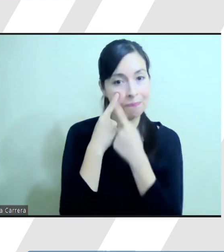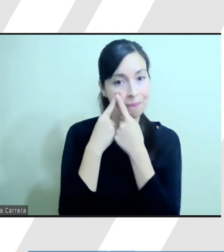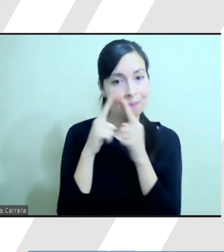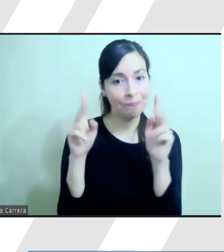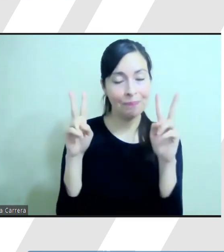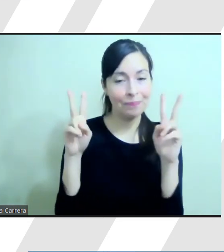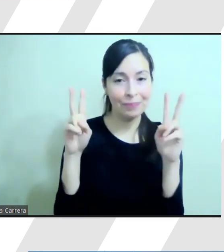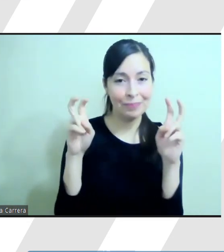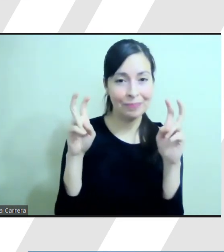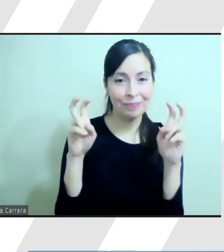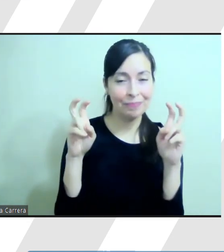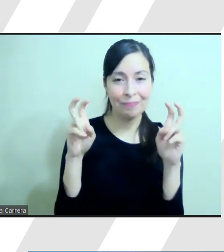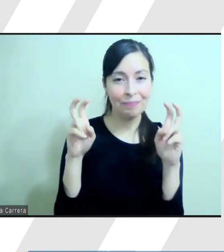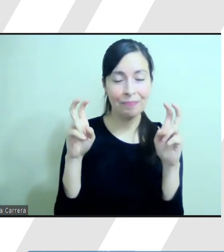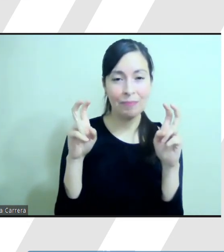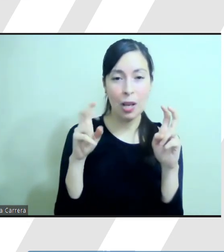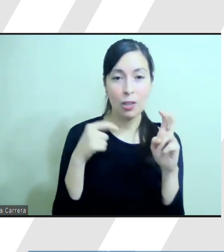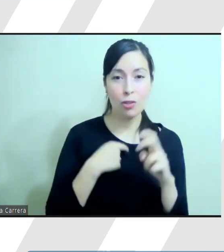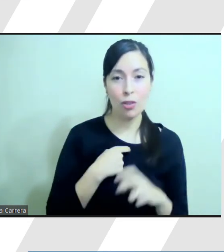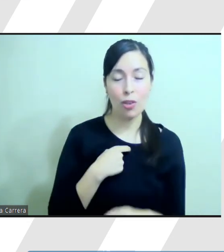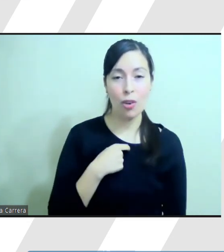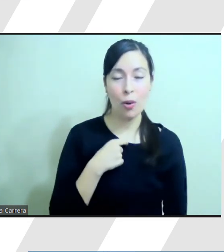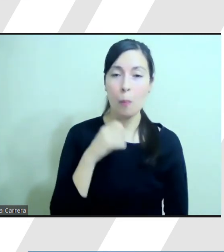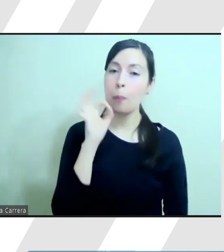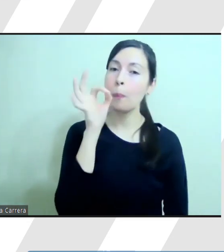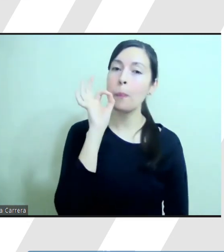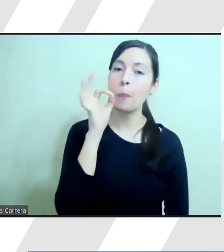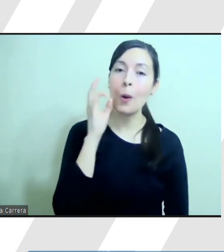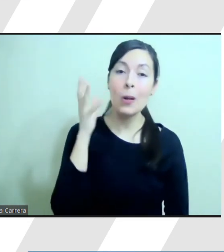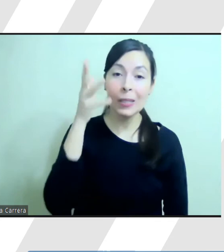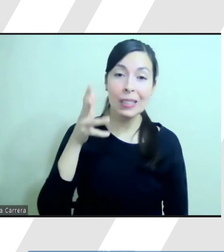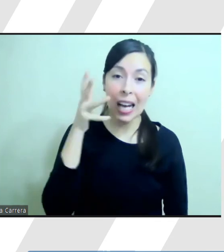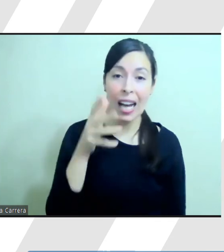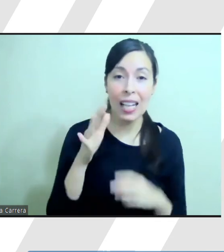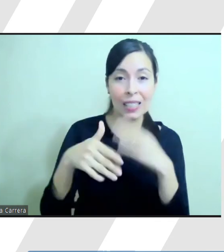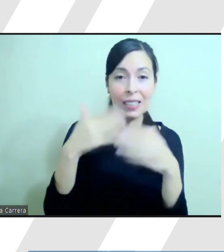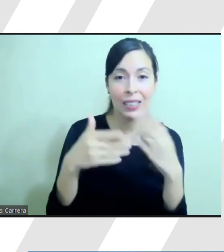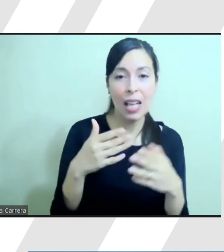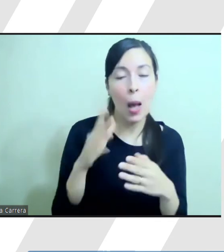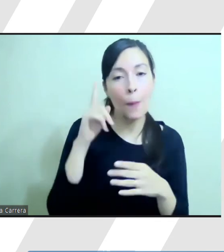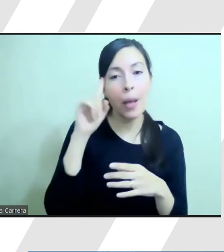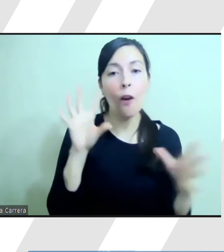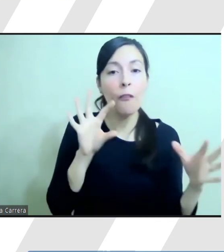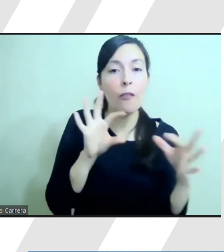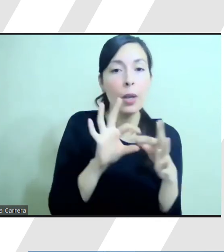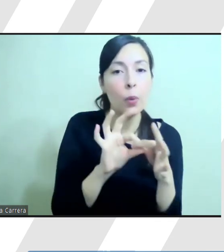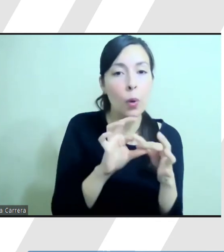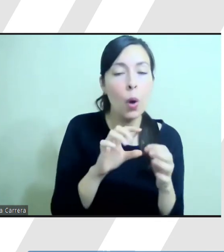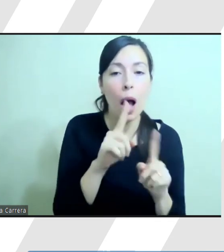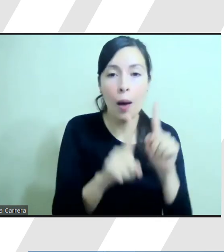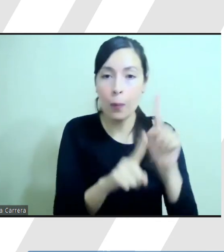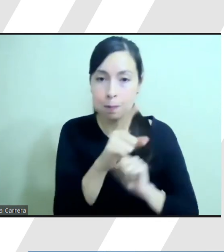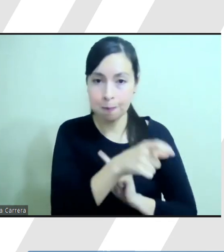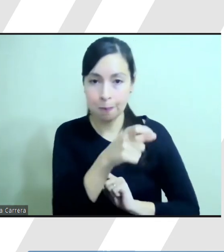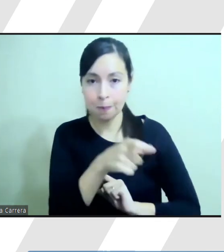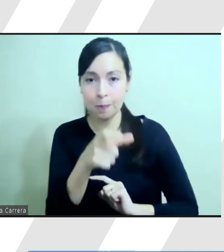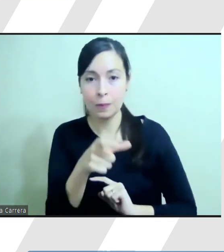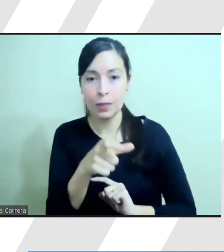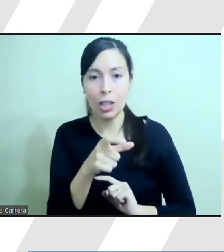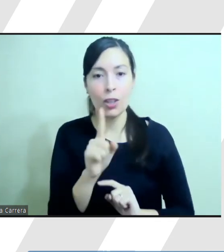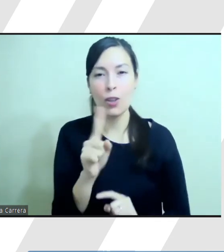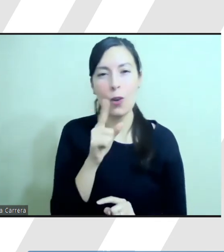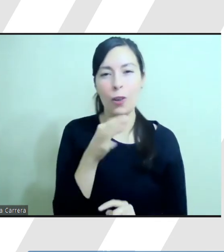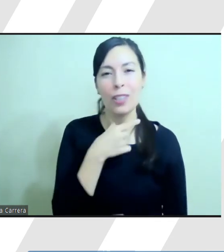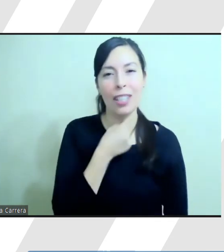animarme a hacer unas charlas. Sin embargo, sí estoy haciendo los vínculos con algunas personas, no quiero